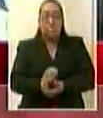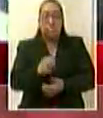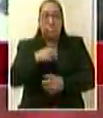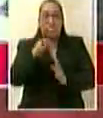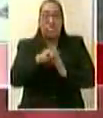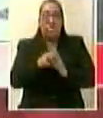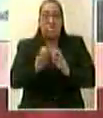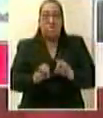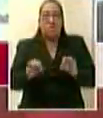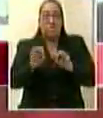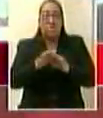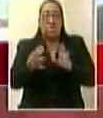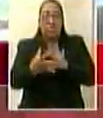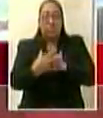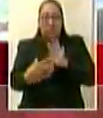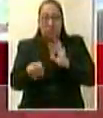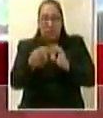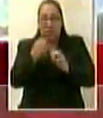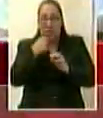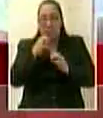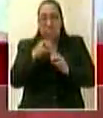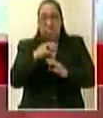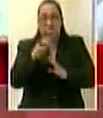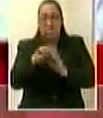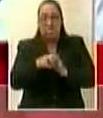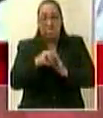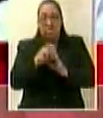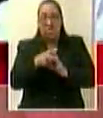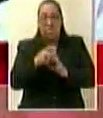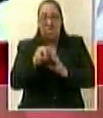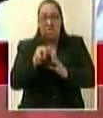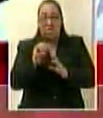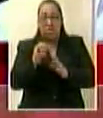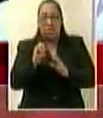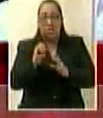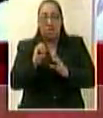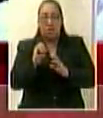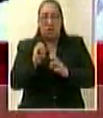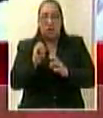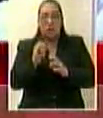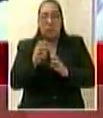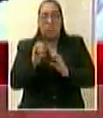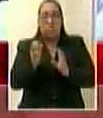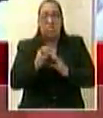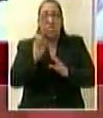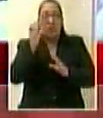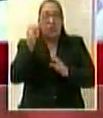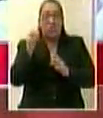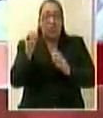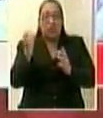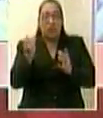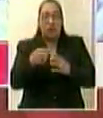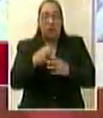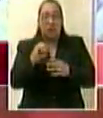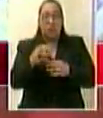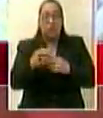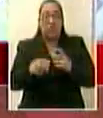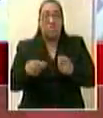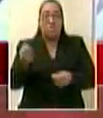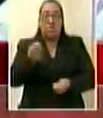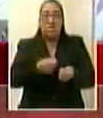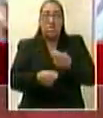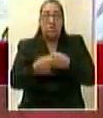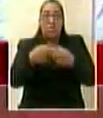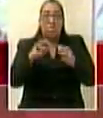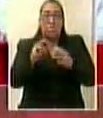Cusco. Se refiere, el proyecto titula Creación del Consejo de Administración de los Bienes Inmuebles